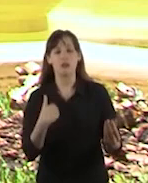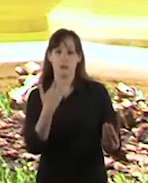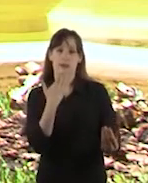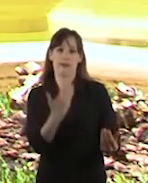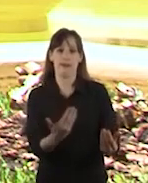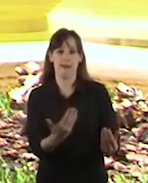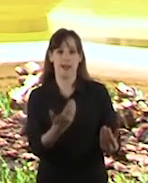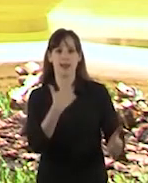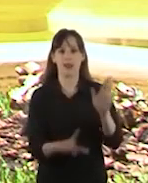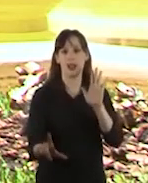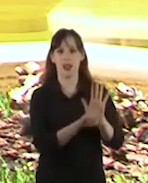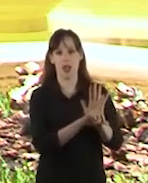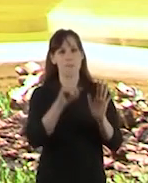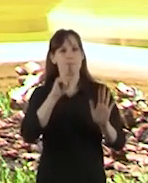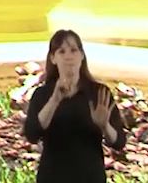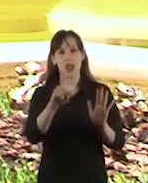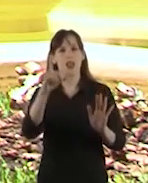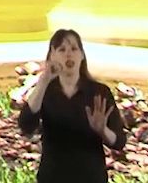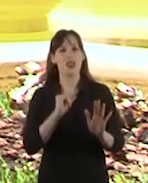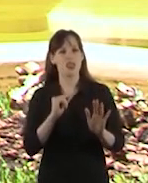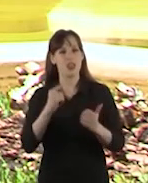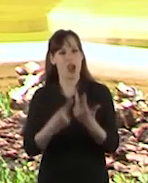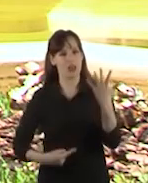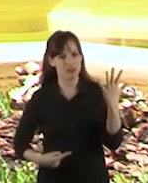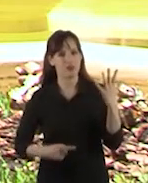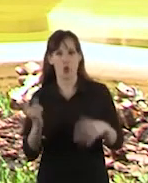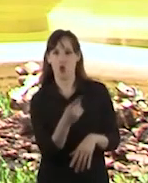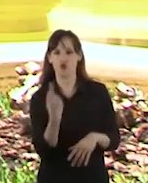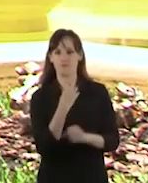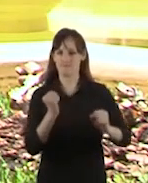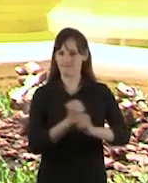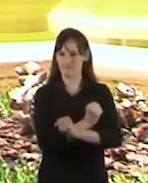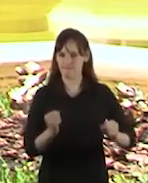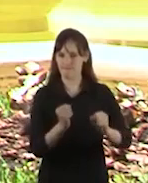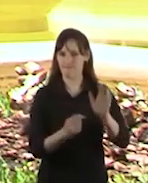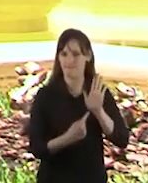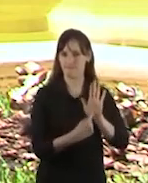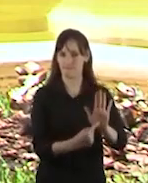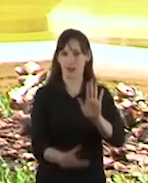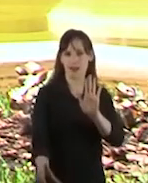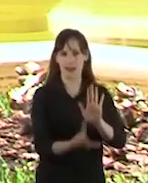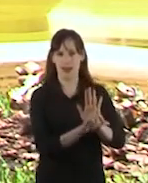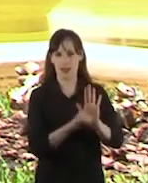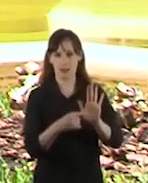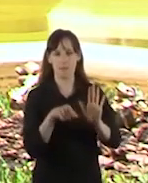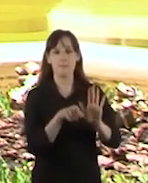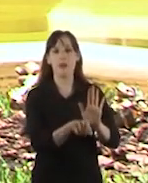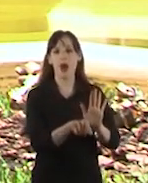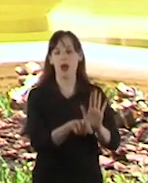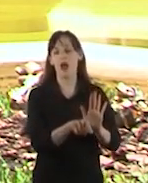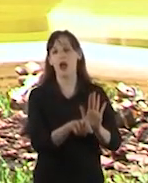de la ley de los 1000 días que hemos impulsado y sancionado para la atención y el cuidado integral de la